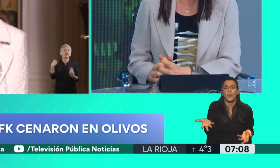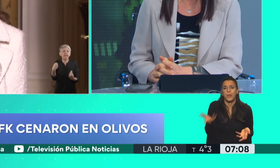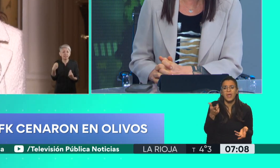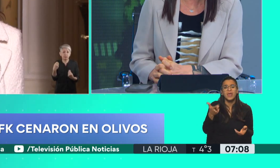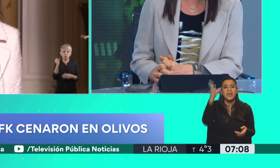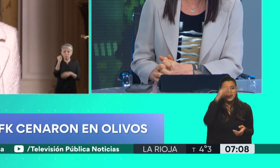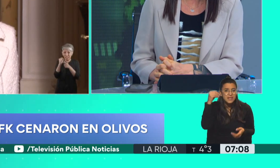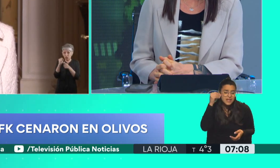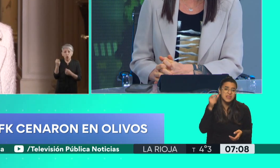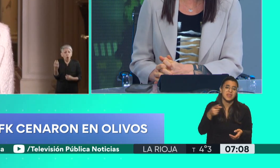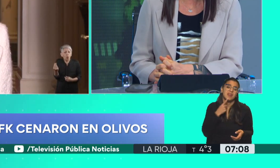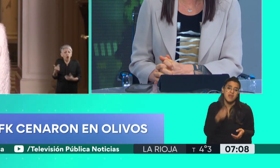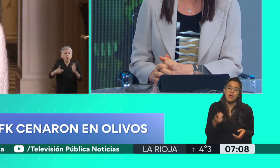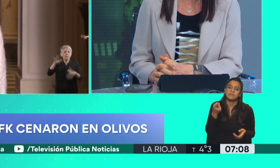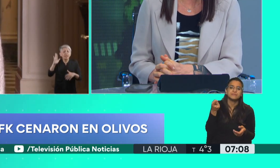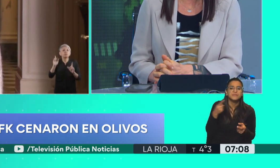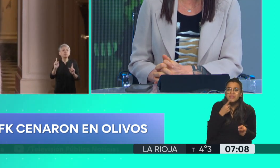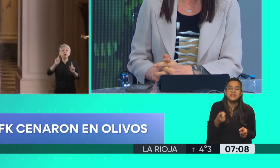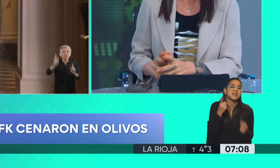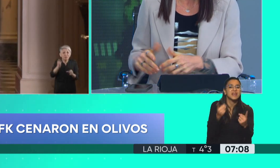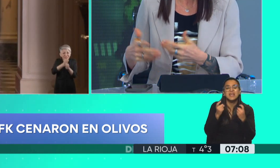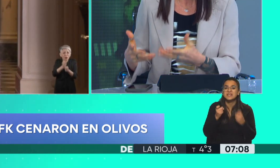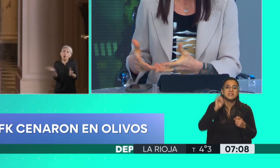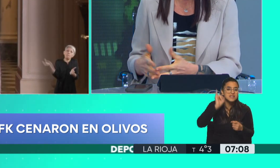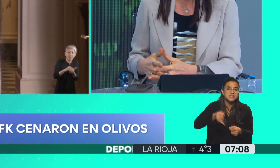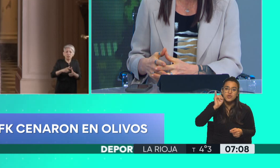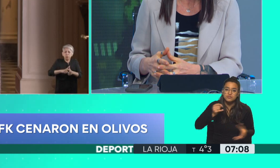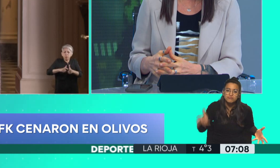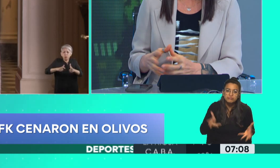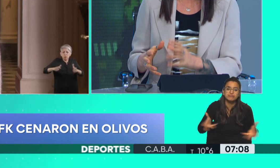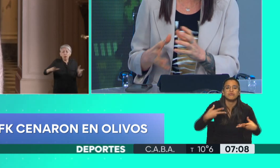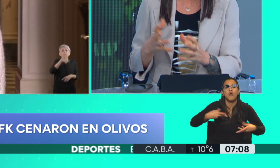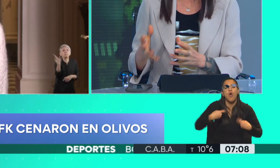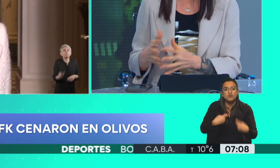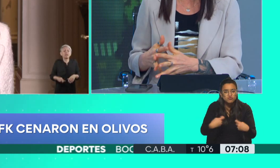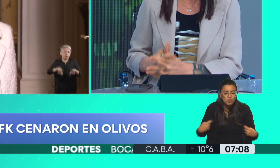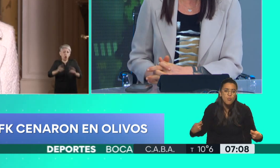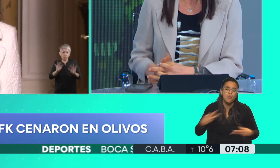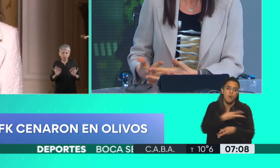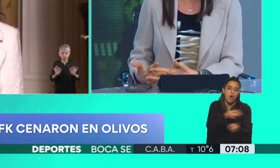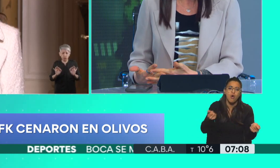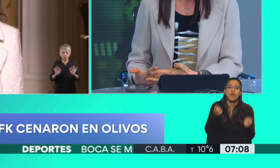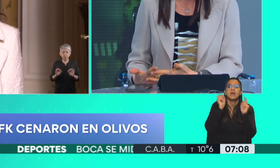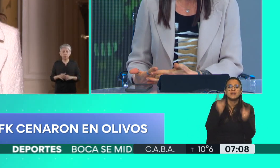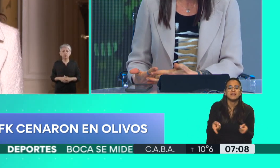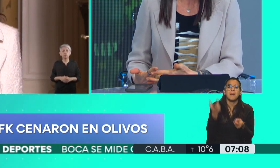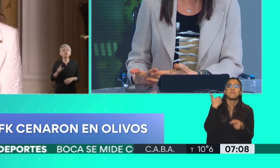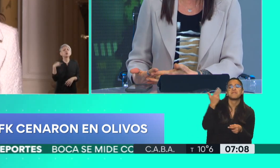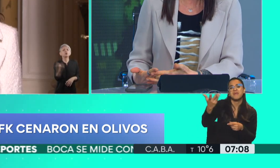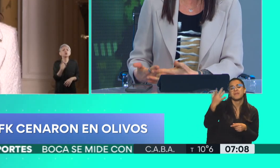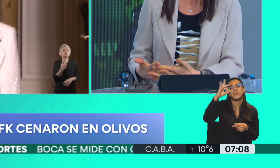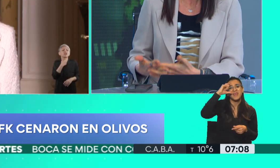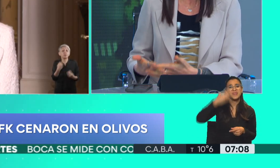de cristina fernández de kirchner insiste en que es necesario fomentar el consumo hay diferencias sobre el déficit fiscal